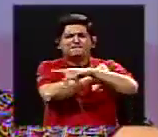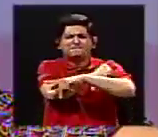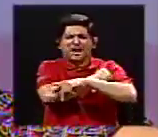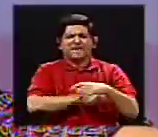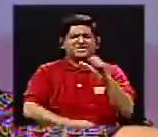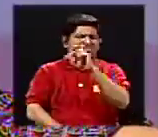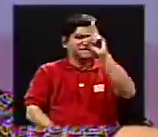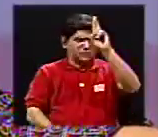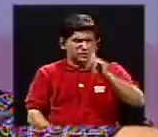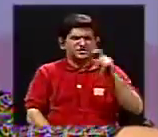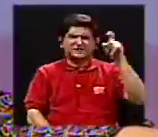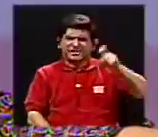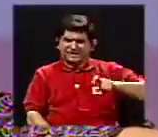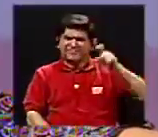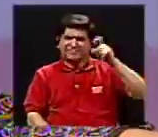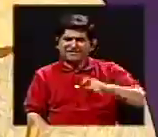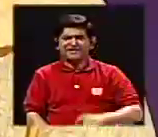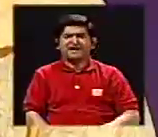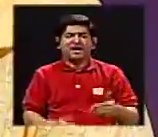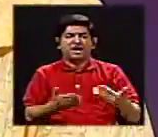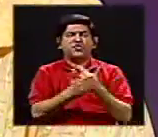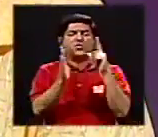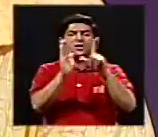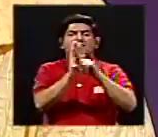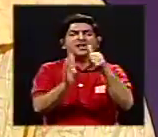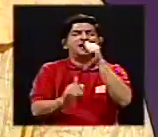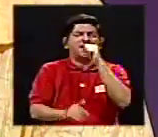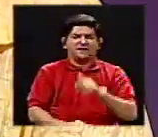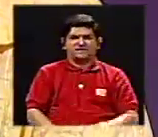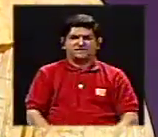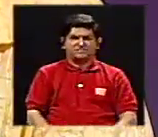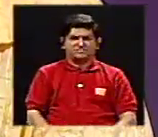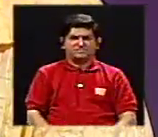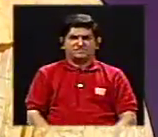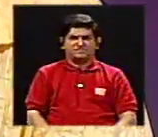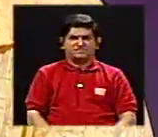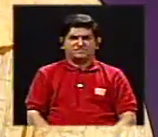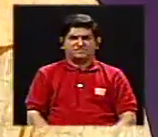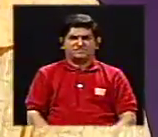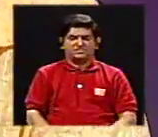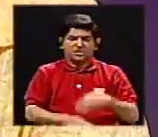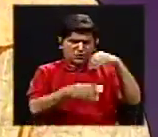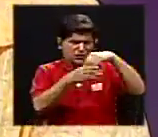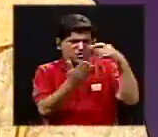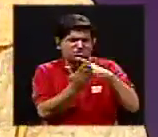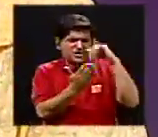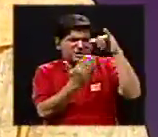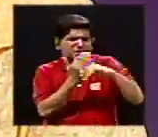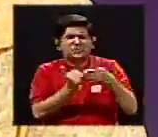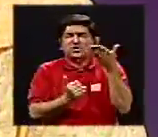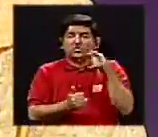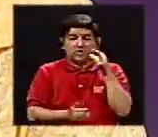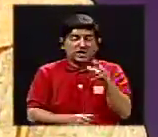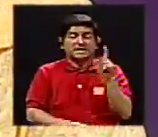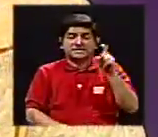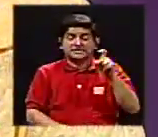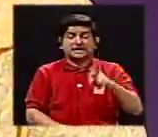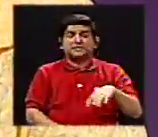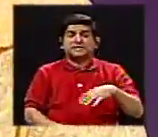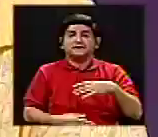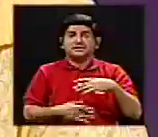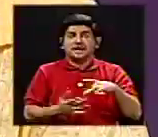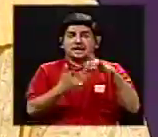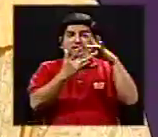Costa Rica necesita una nueva ley de aguas. ¿Qué es lo que contiene este proyecto que lo hace tan especial y